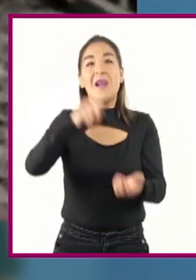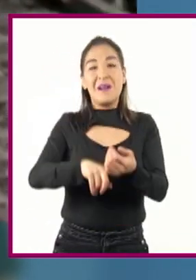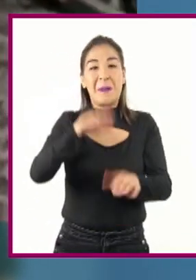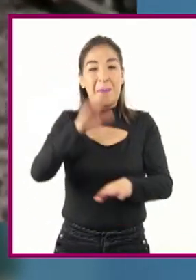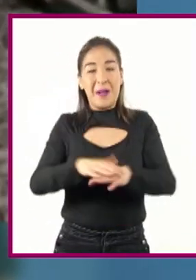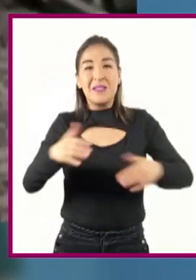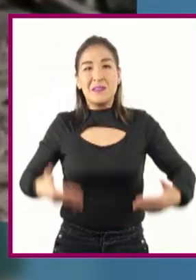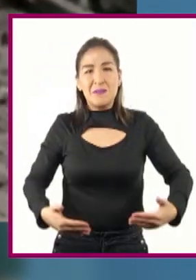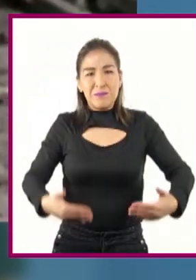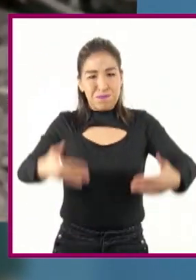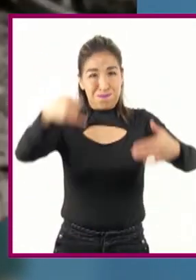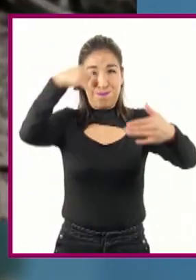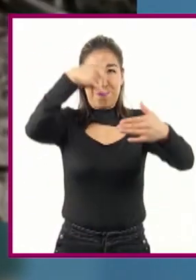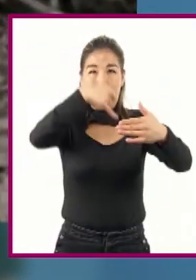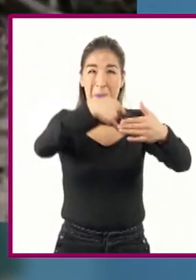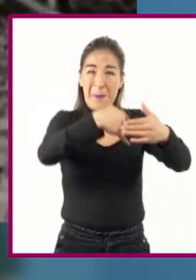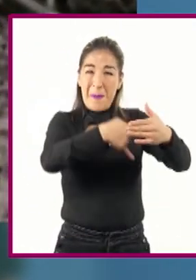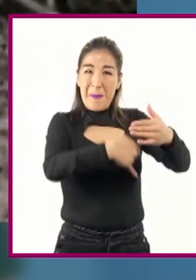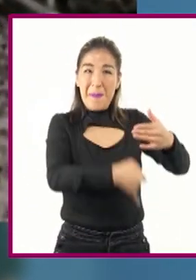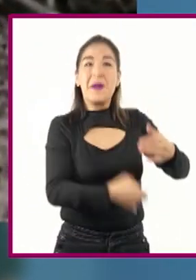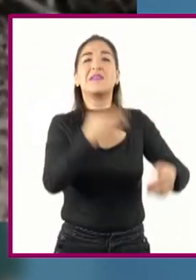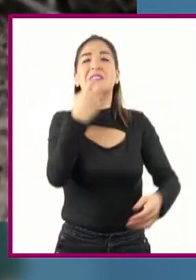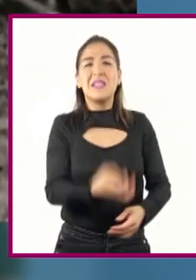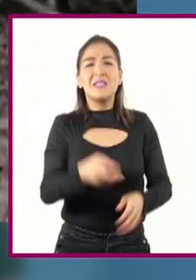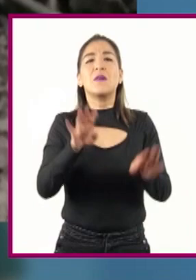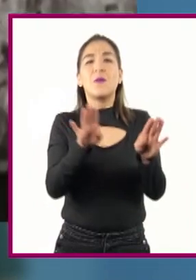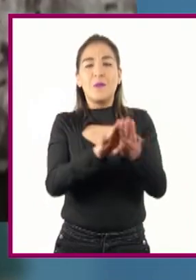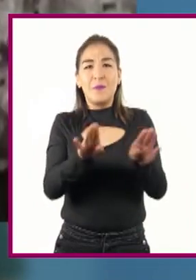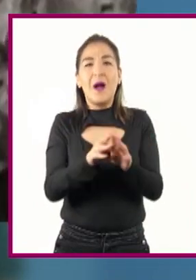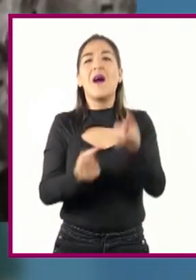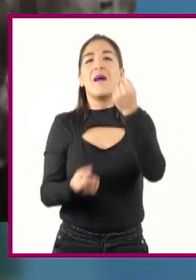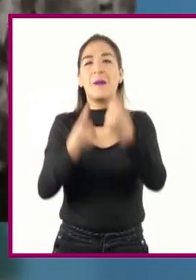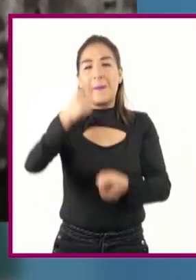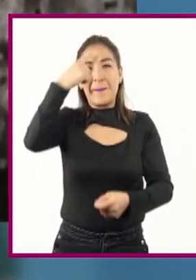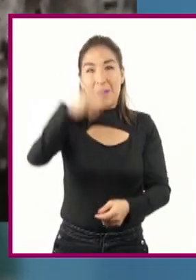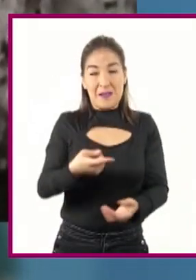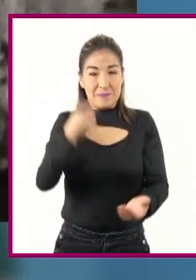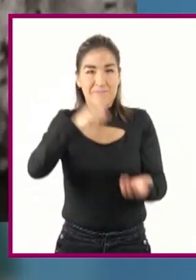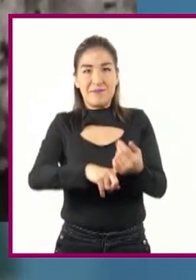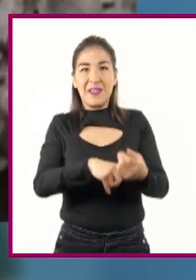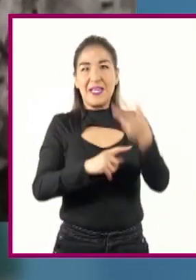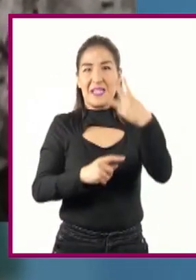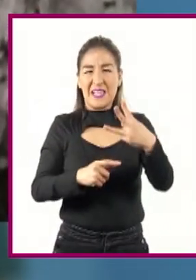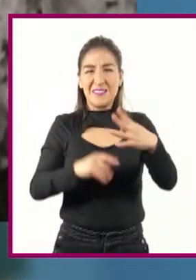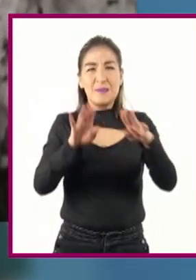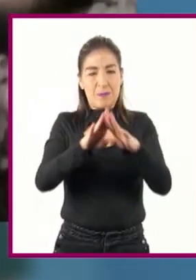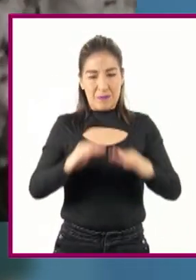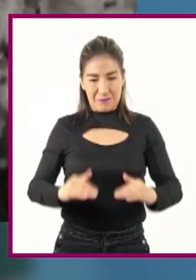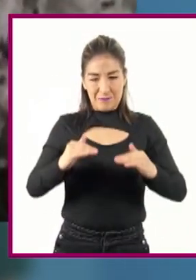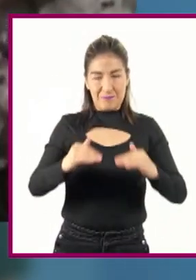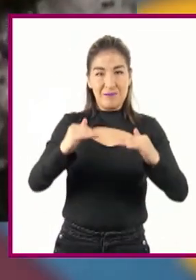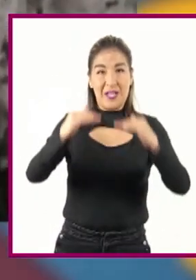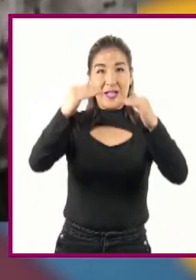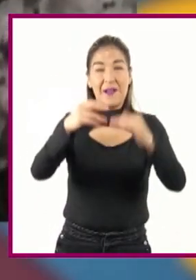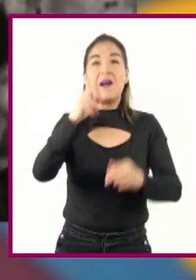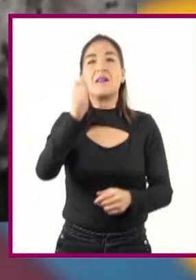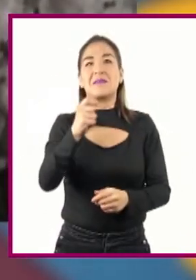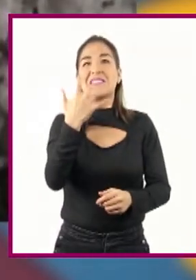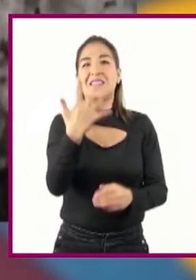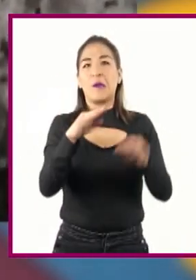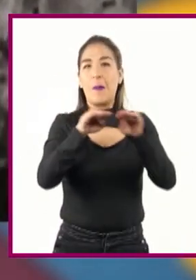trincheras. Algunas de ellas estaban dispuestas en 3 pisos, que llegaban a los 5